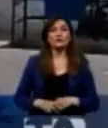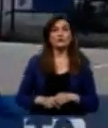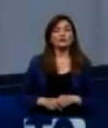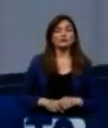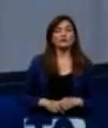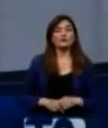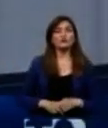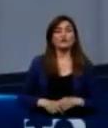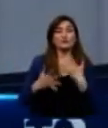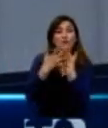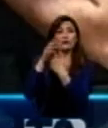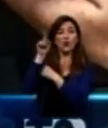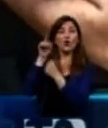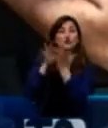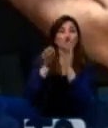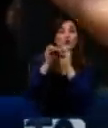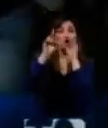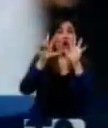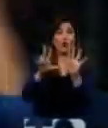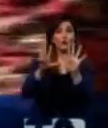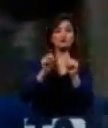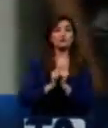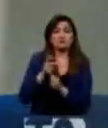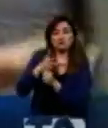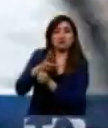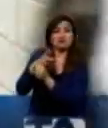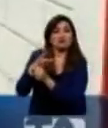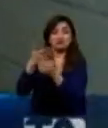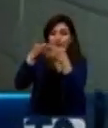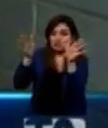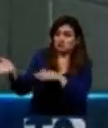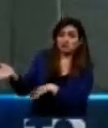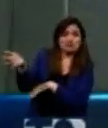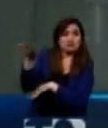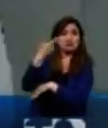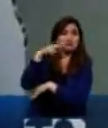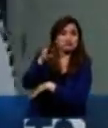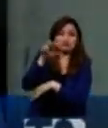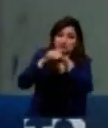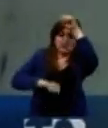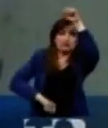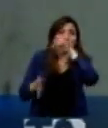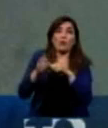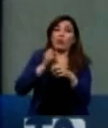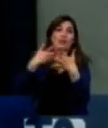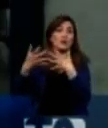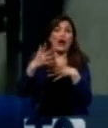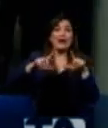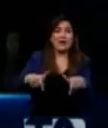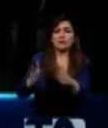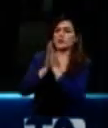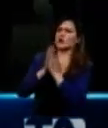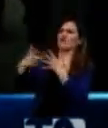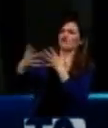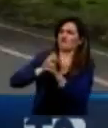El Centro de Privación de Libertad de la Zona 8 abrió sus puertas a los medios de comunicación, acogiendo el pedido de transparencia efectuado por el